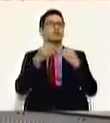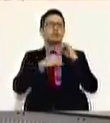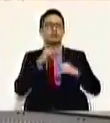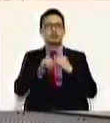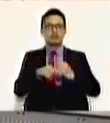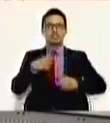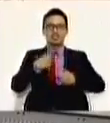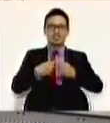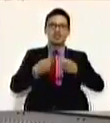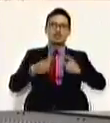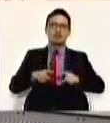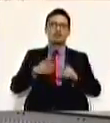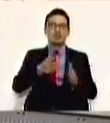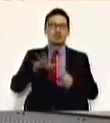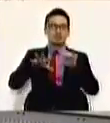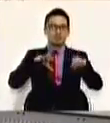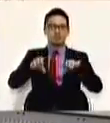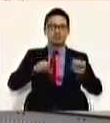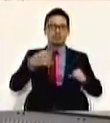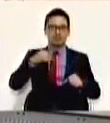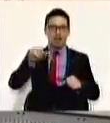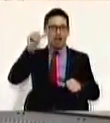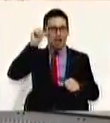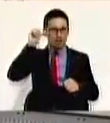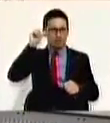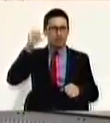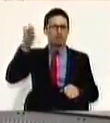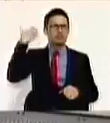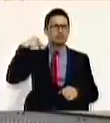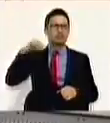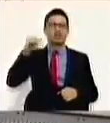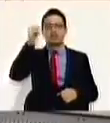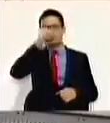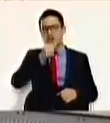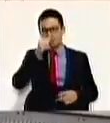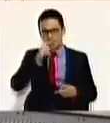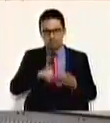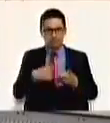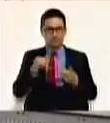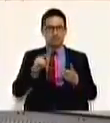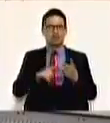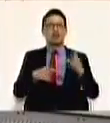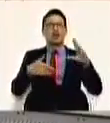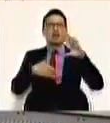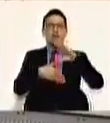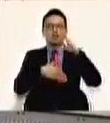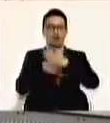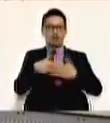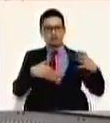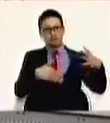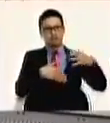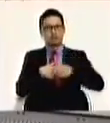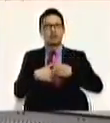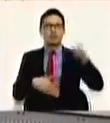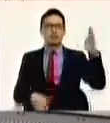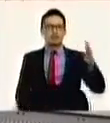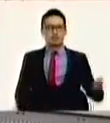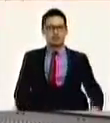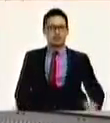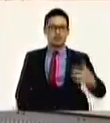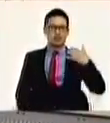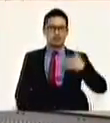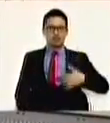planes de extranjerización de la tierra y ya pasó por Asia hace tiempos, ya pasó por África hace rato, ya ha llegado a América Latina, está en Brasil, está en